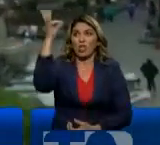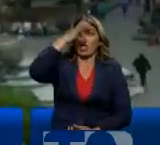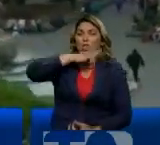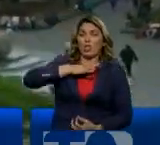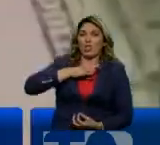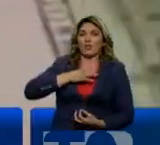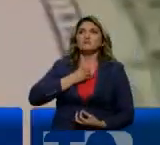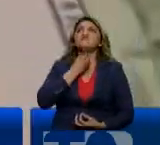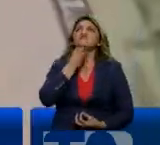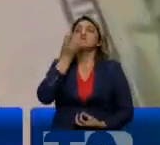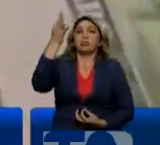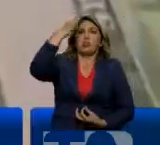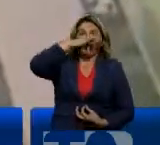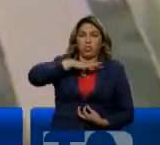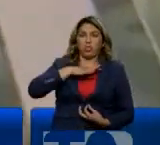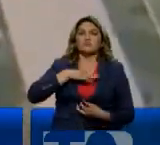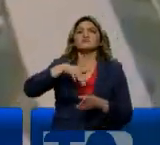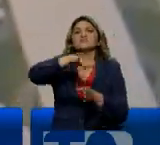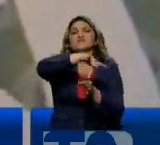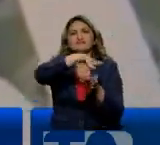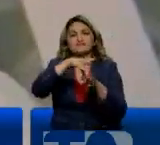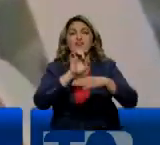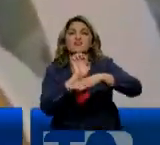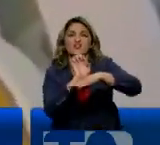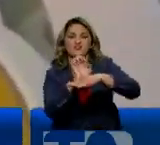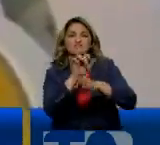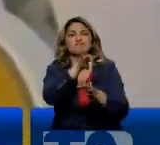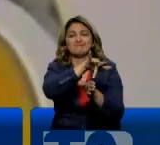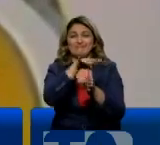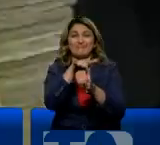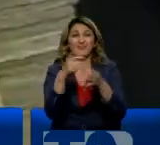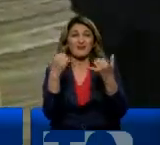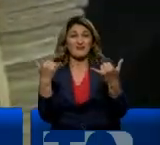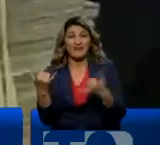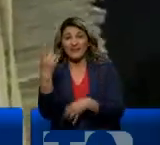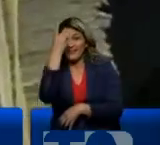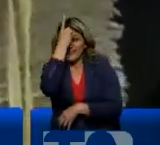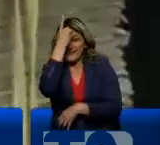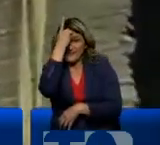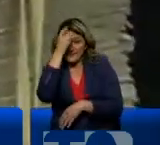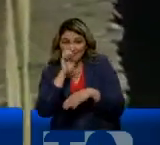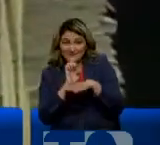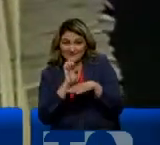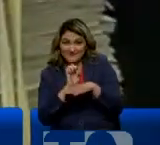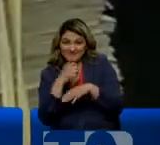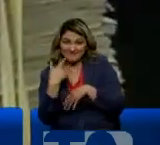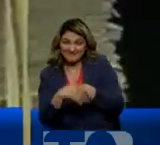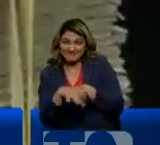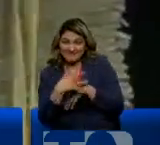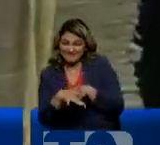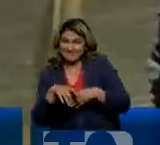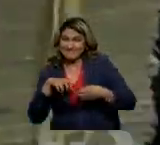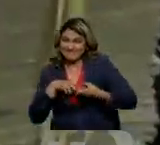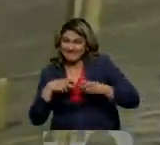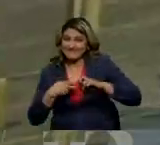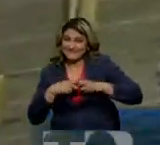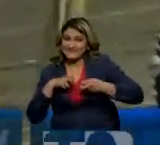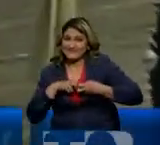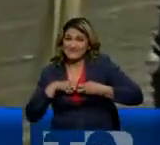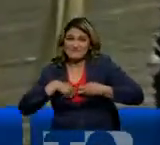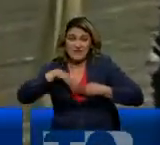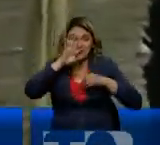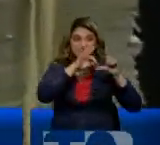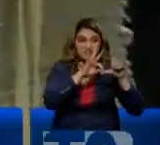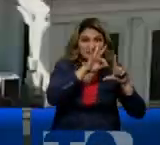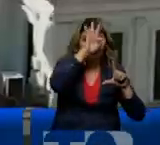La imagen de Ecuador como país sólido para honrar sus deudas sigue deteriorándose. El riesgo país despunta y eso, económicamente, no